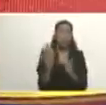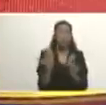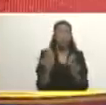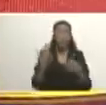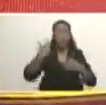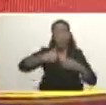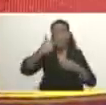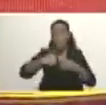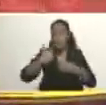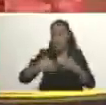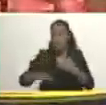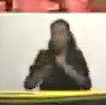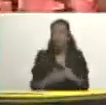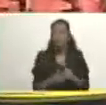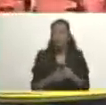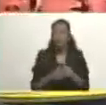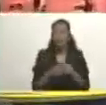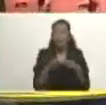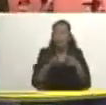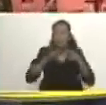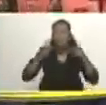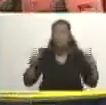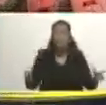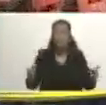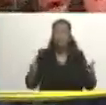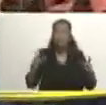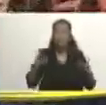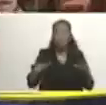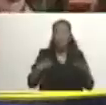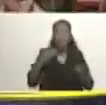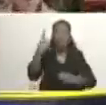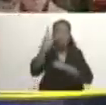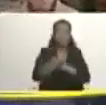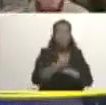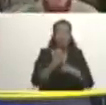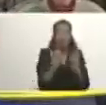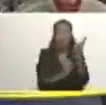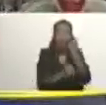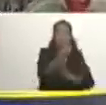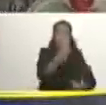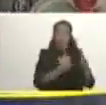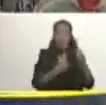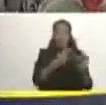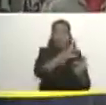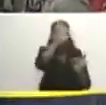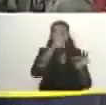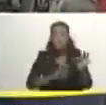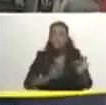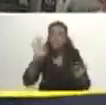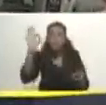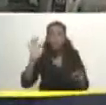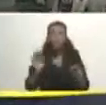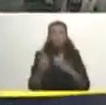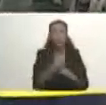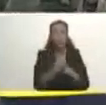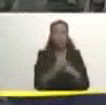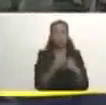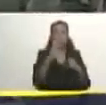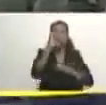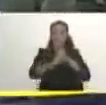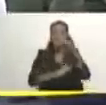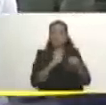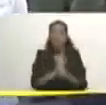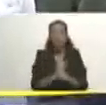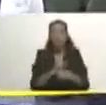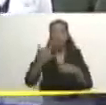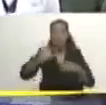Monómero, y con la amplificación de las sanciones económicas y financieras para ejercer el comercio internacional